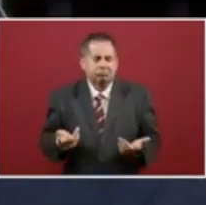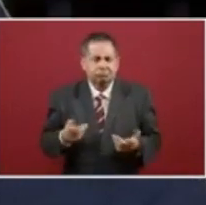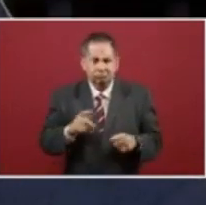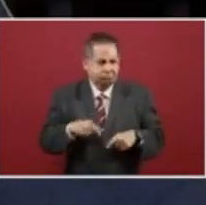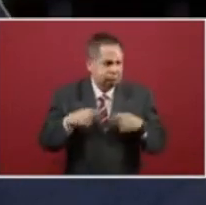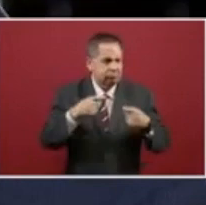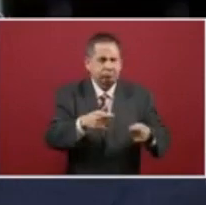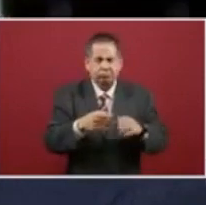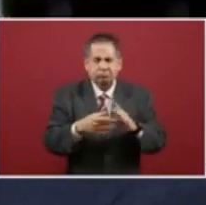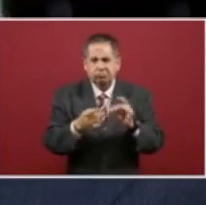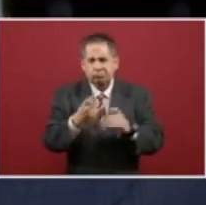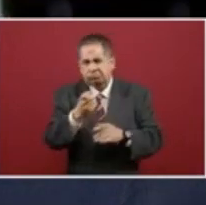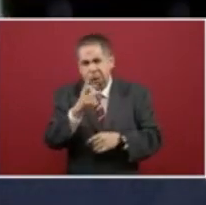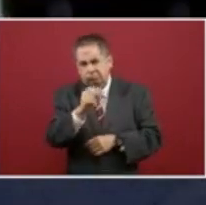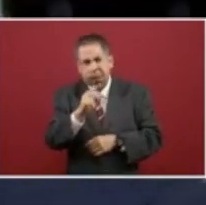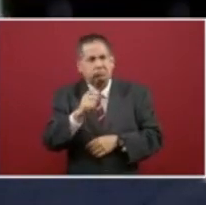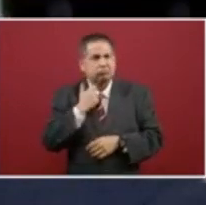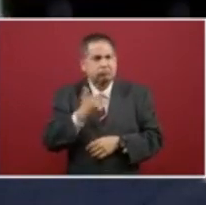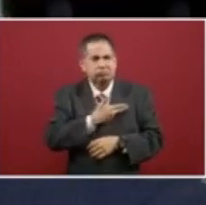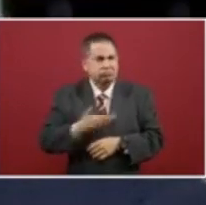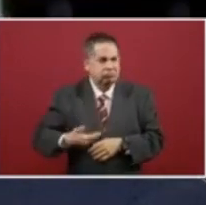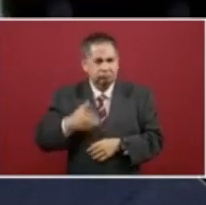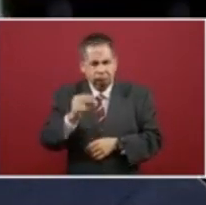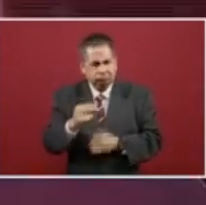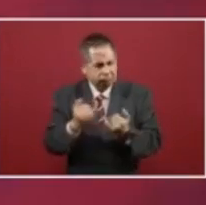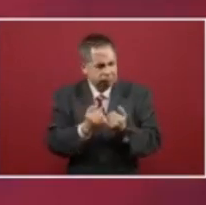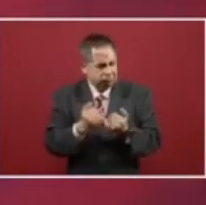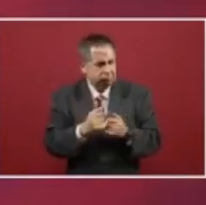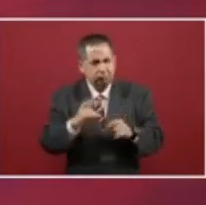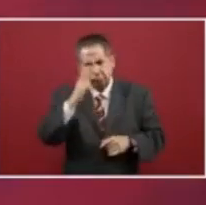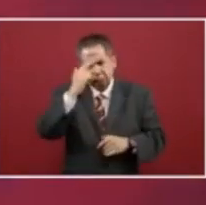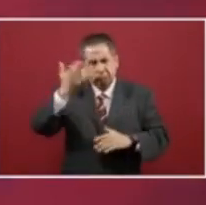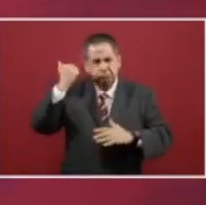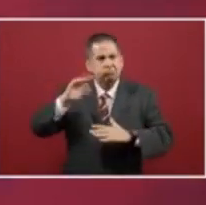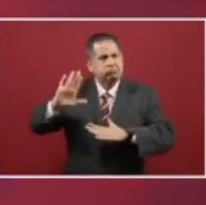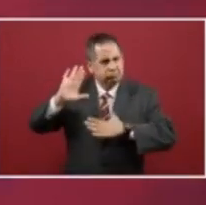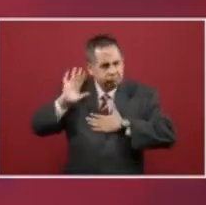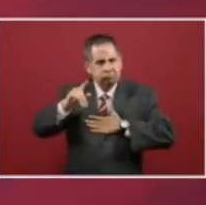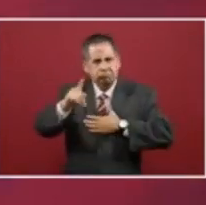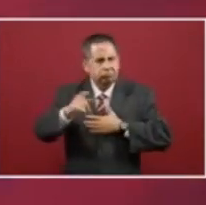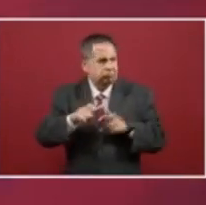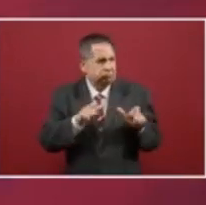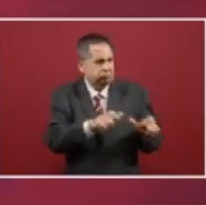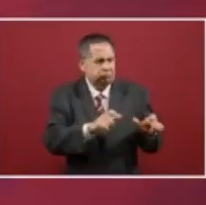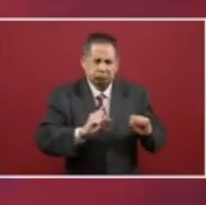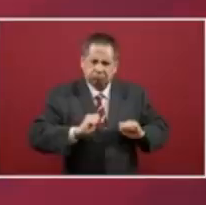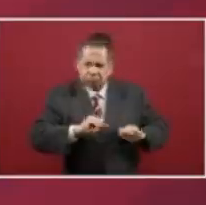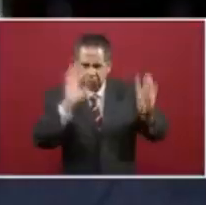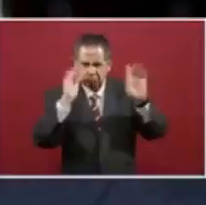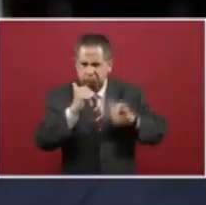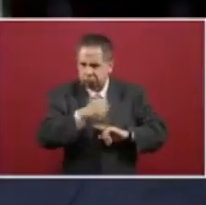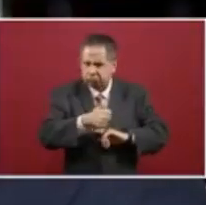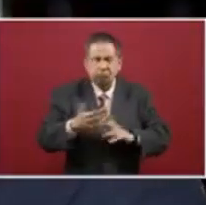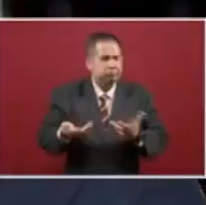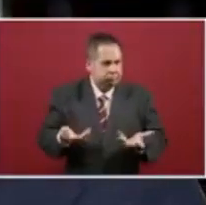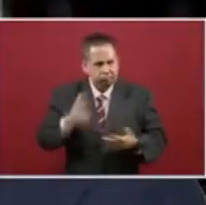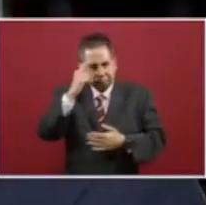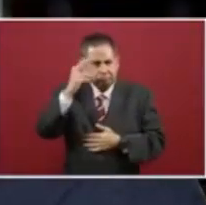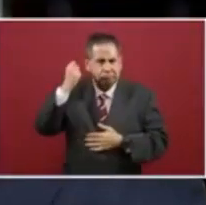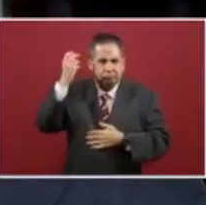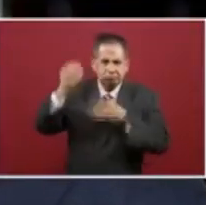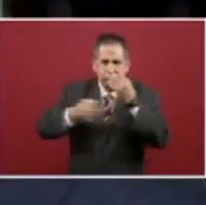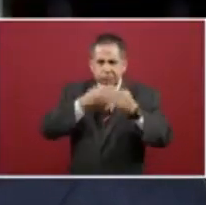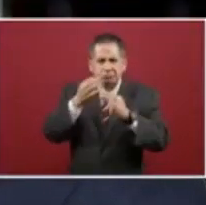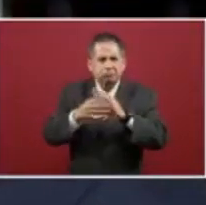den estos privilegios a los expresidentes, justo como fue una de las promesas que mayor difusión tuvo en redes sociales, en campaña, mejor